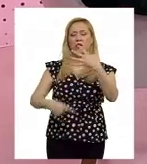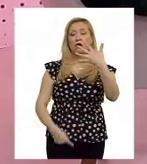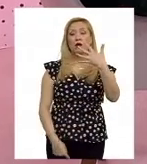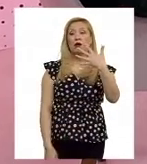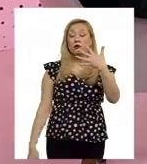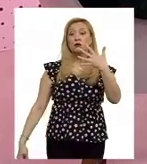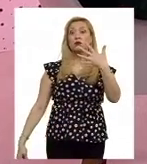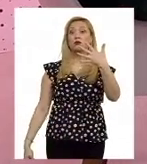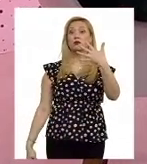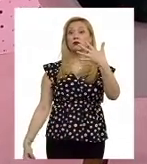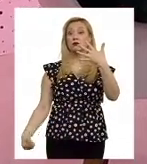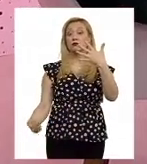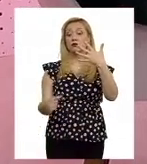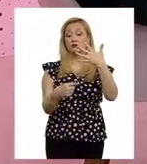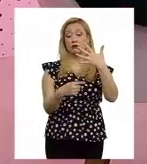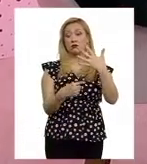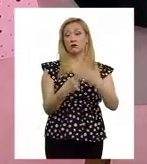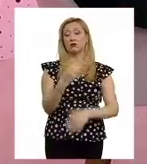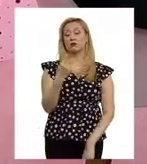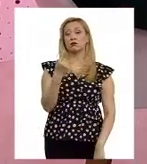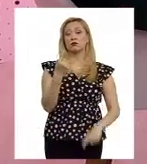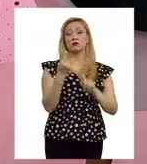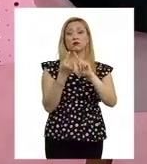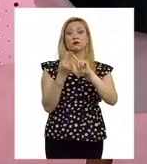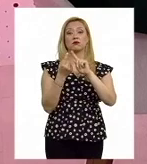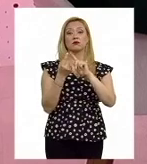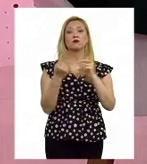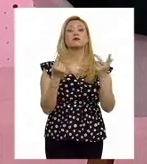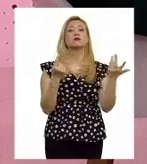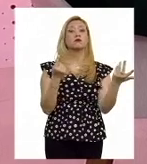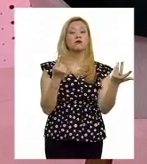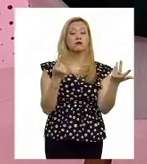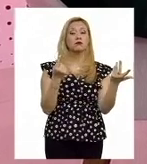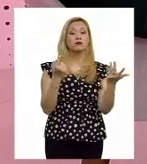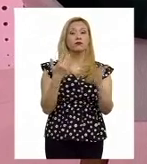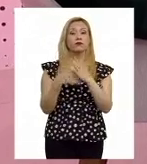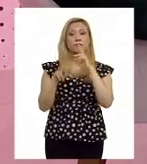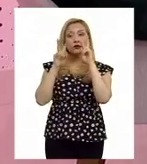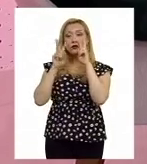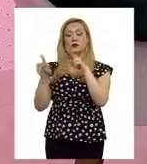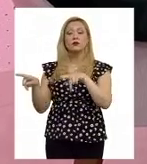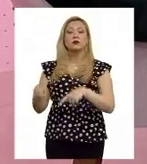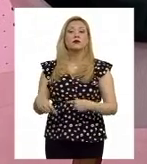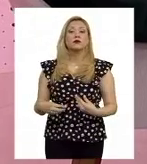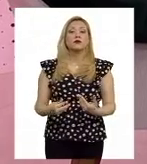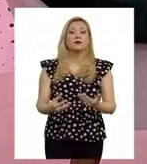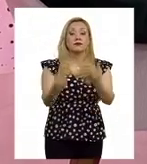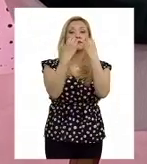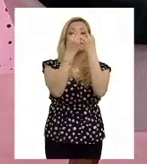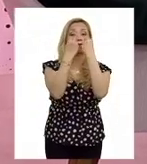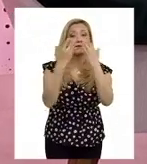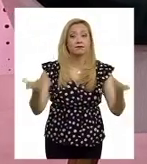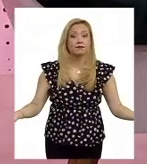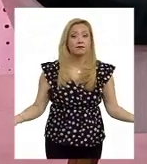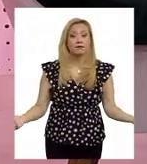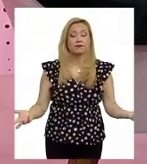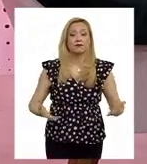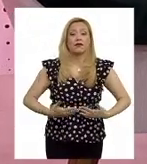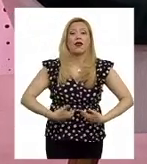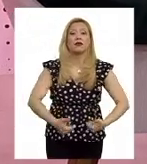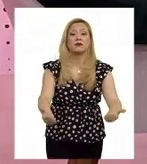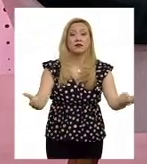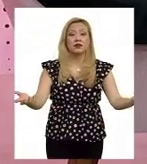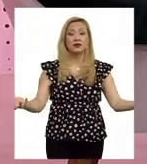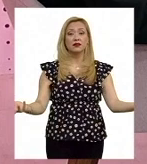Sin embargo, es una realidad que hay gente que huye, como decimos, por sobrevivir, porque masivamente no